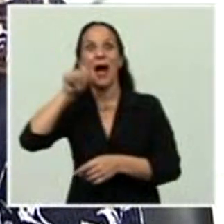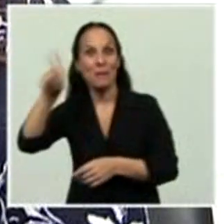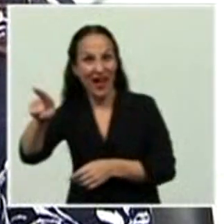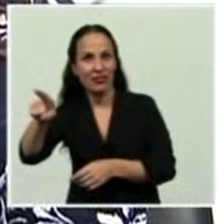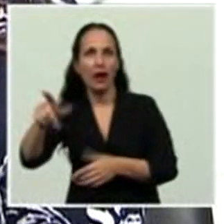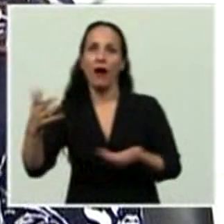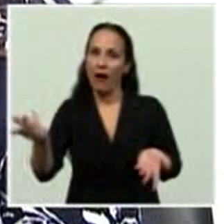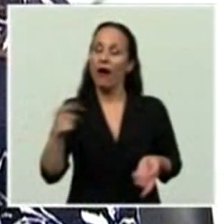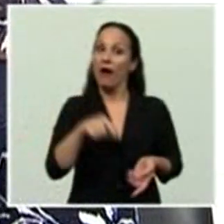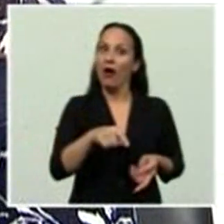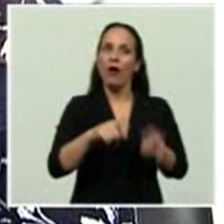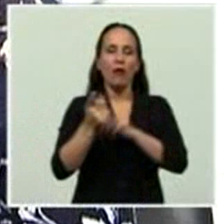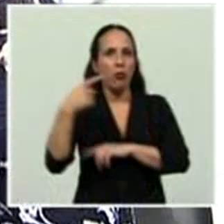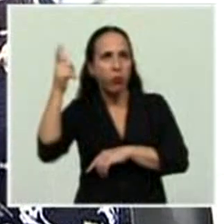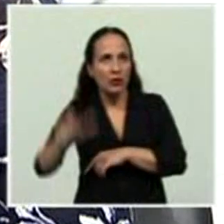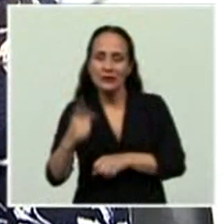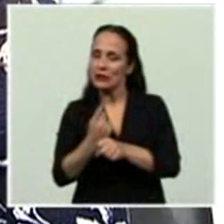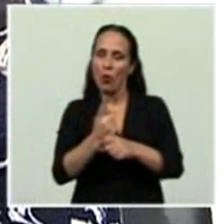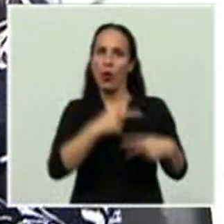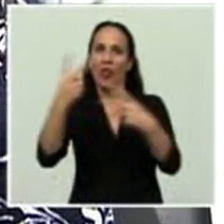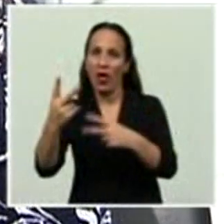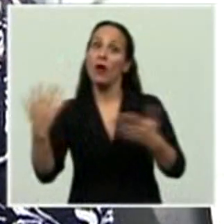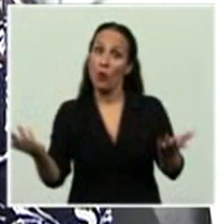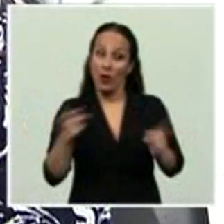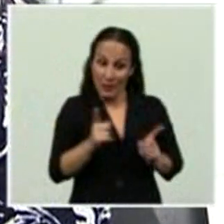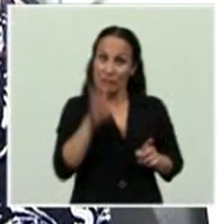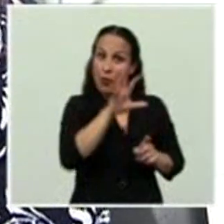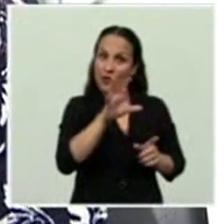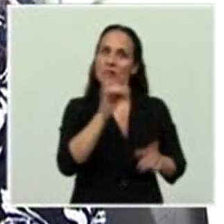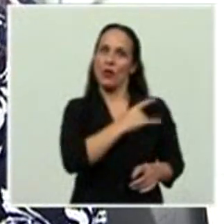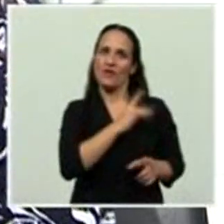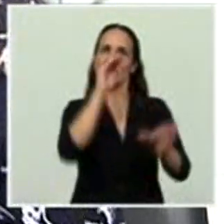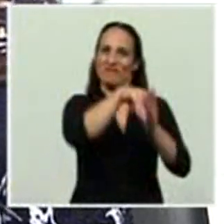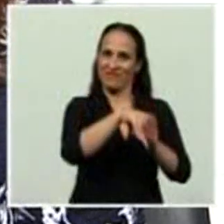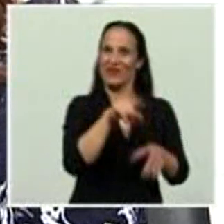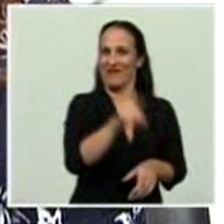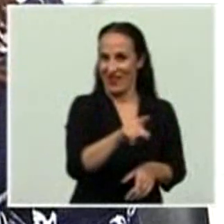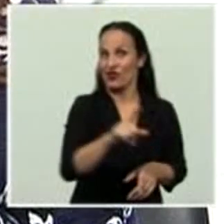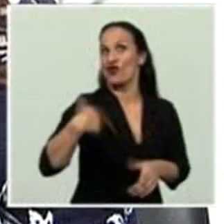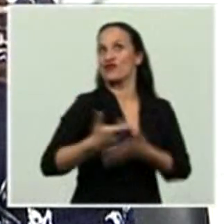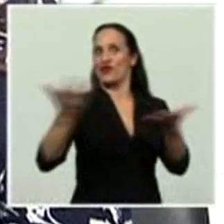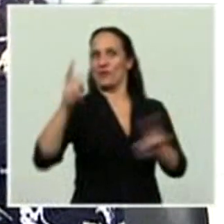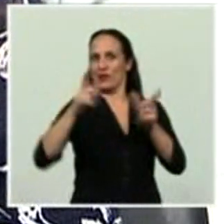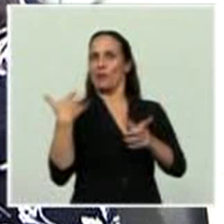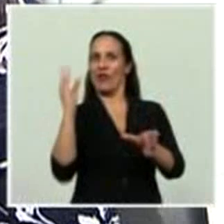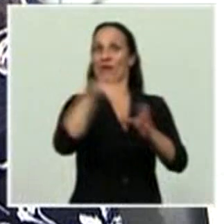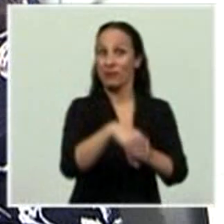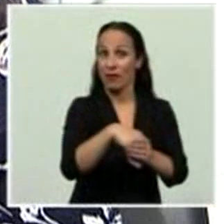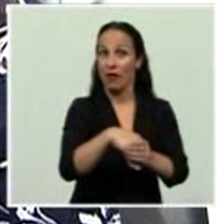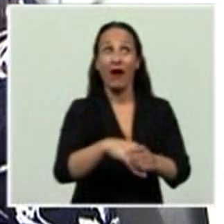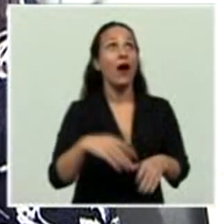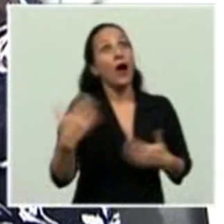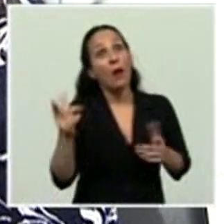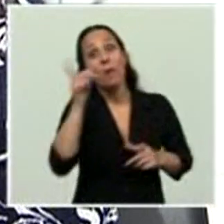ciudad de su provincia y puede hacerlo esto también es inclusión social porque no todos tenían papás que le